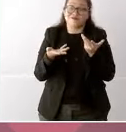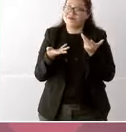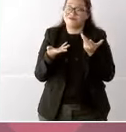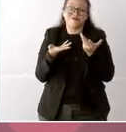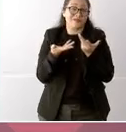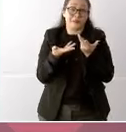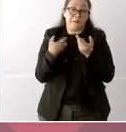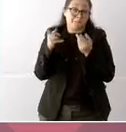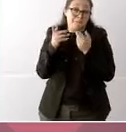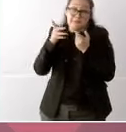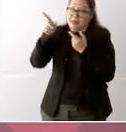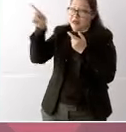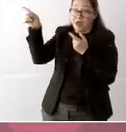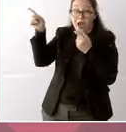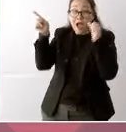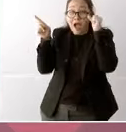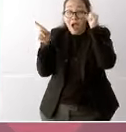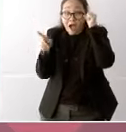en Asia